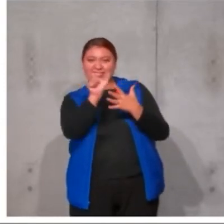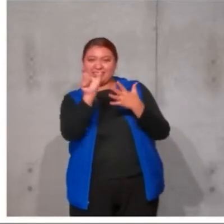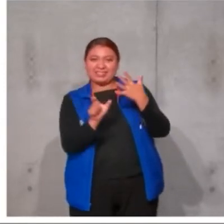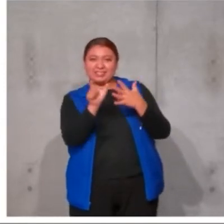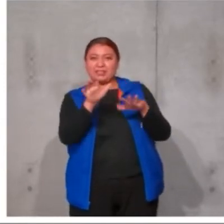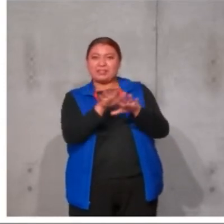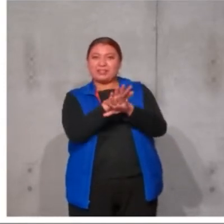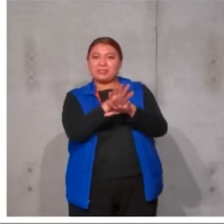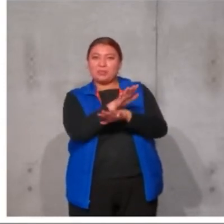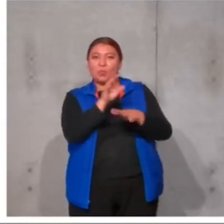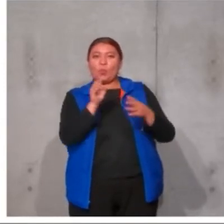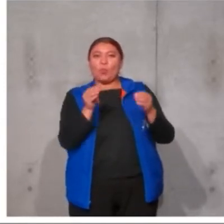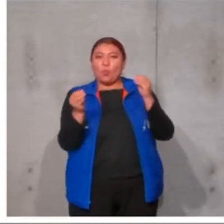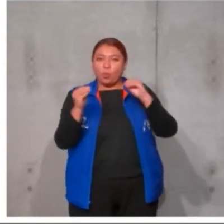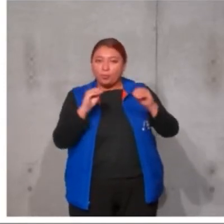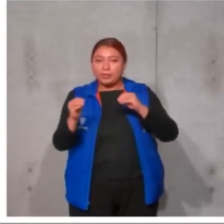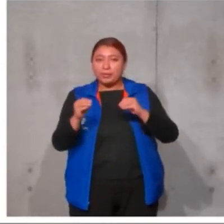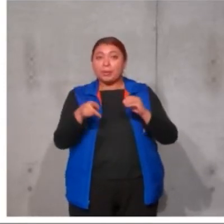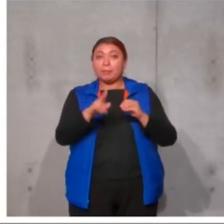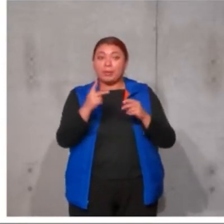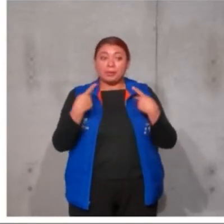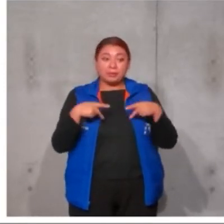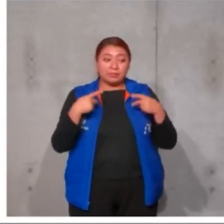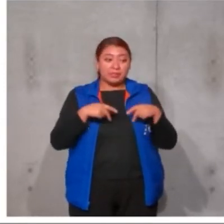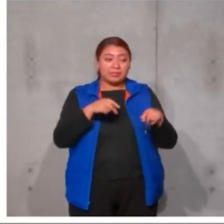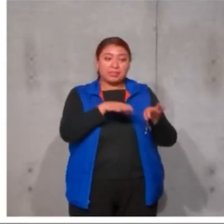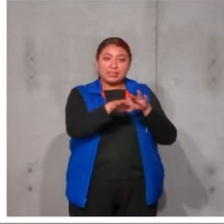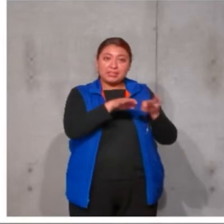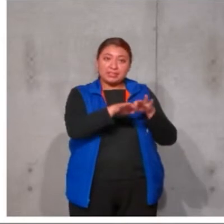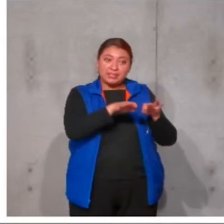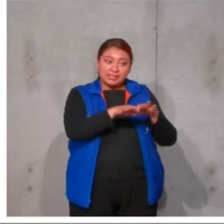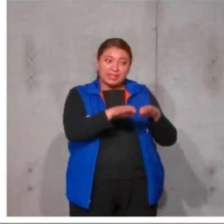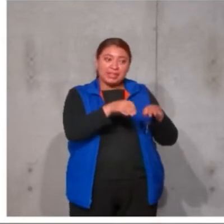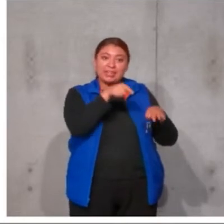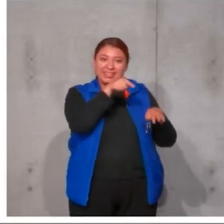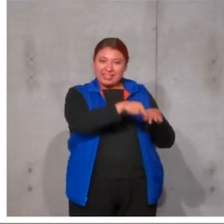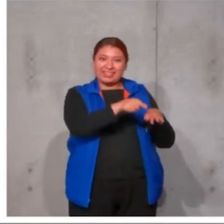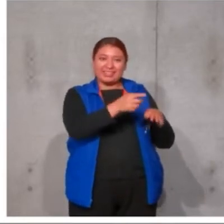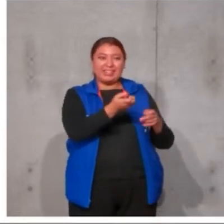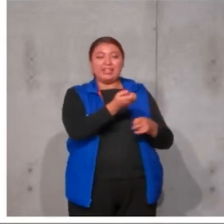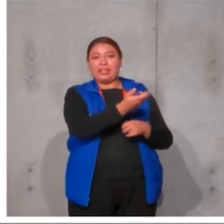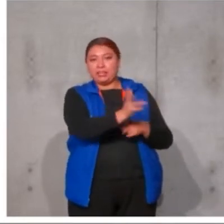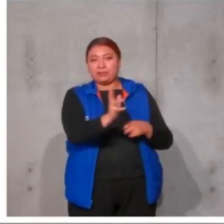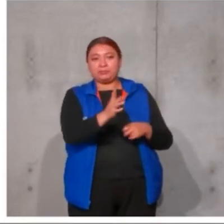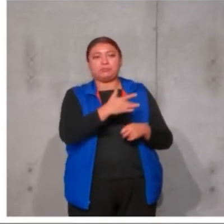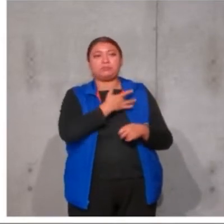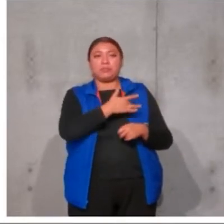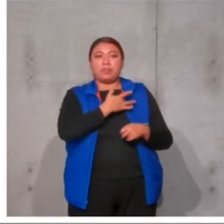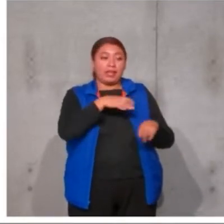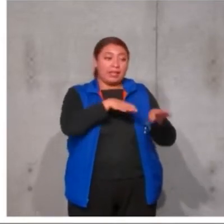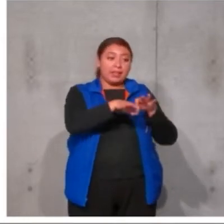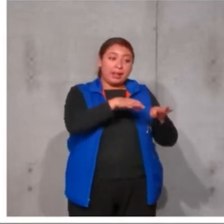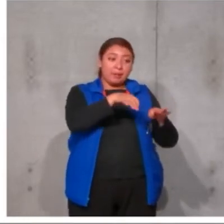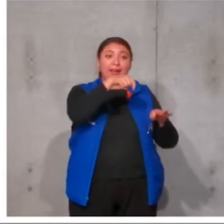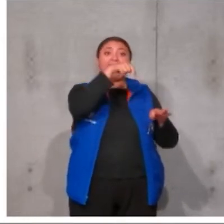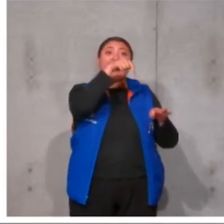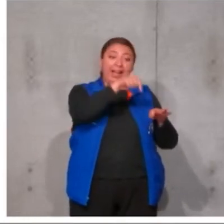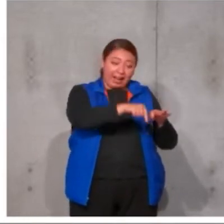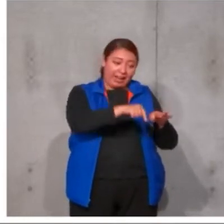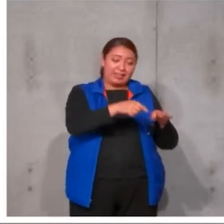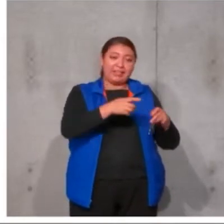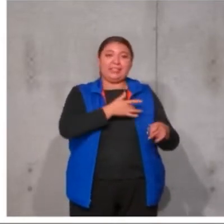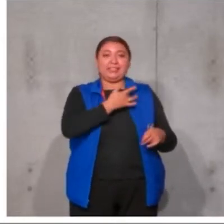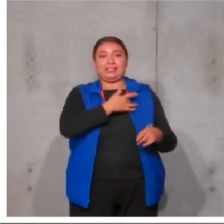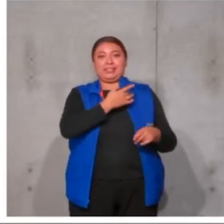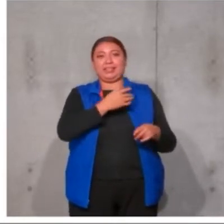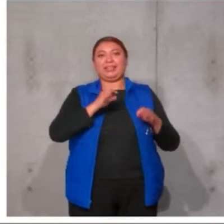clima organizacional. Pero para los colaboradores el tema más importante es la calidad del clima laboral, luego el